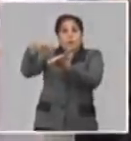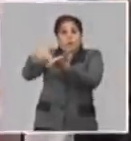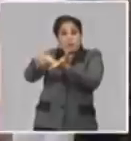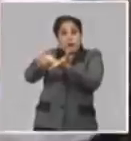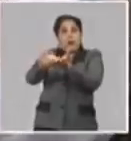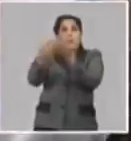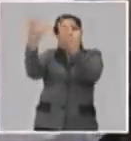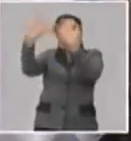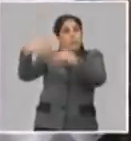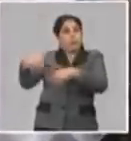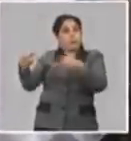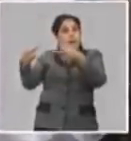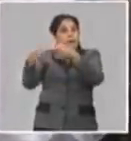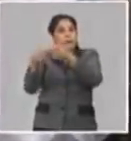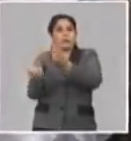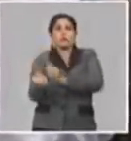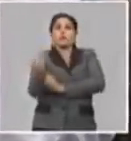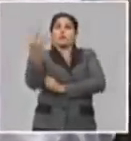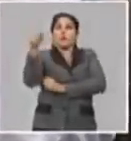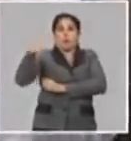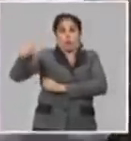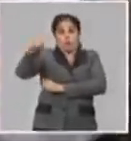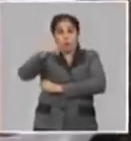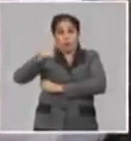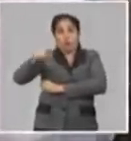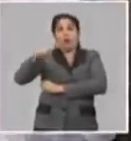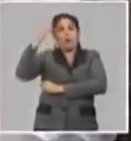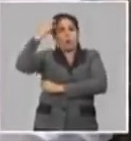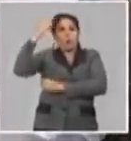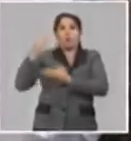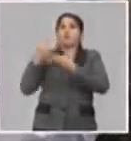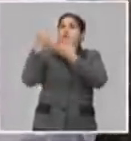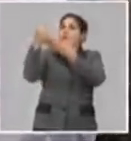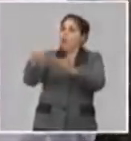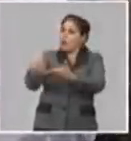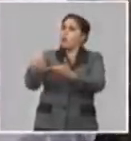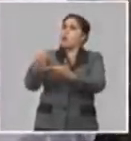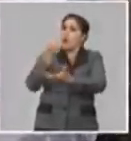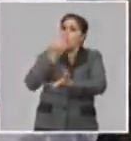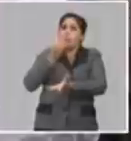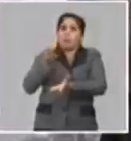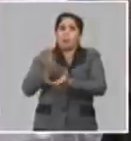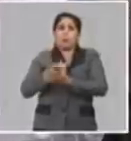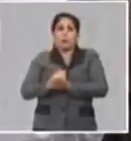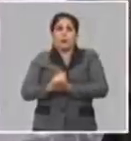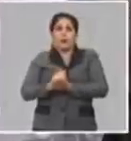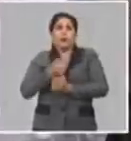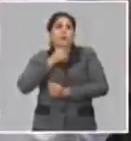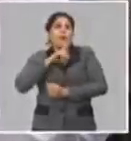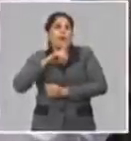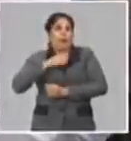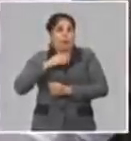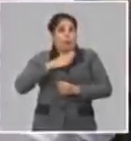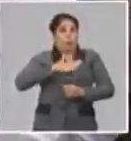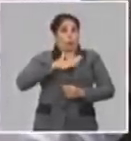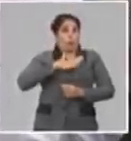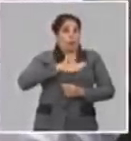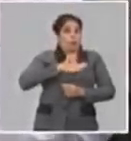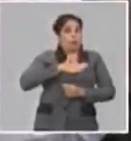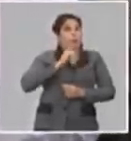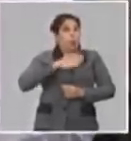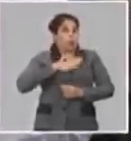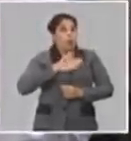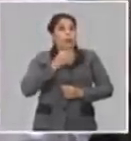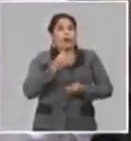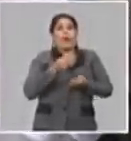para constituir una micro, pequeña y mediana empresa estatal. Puede fomentarse con capital privado y tener una micro,